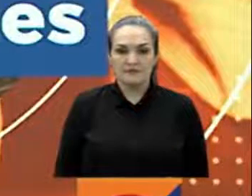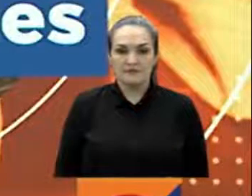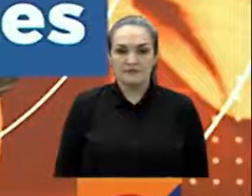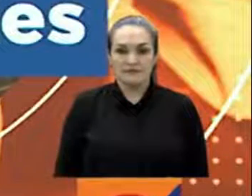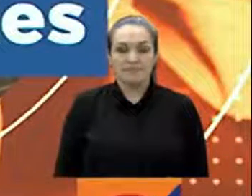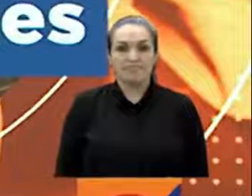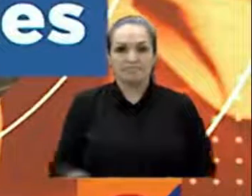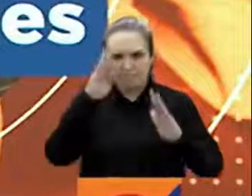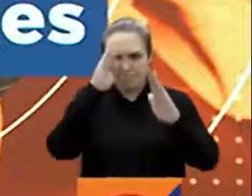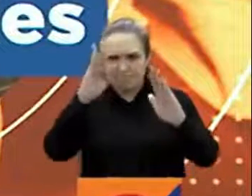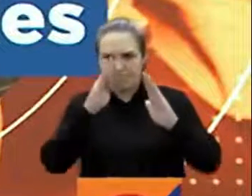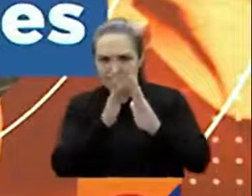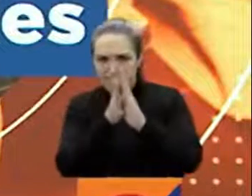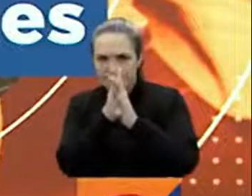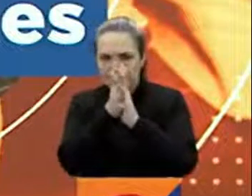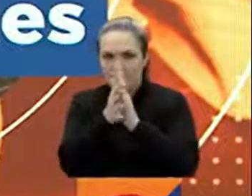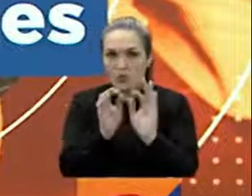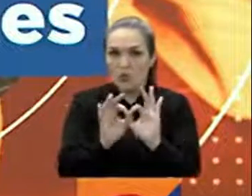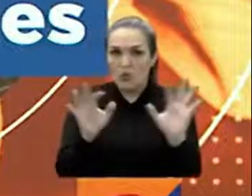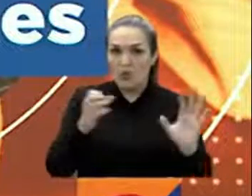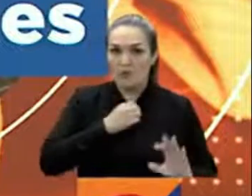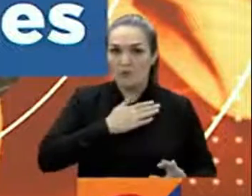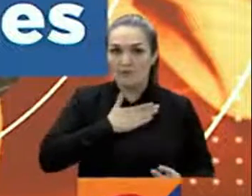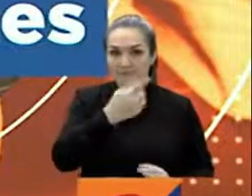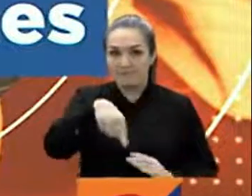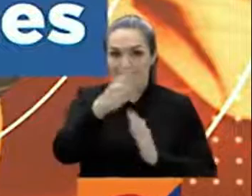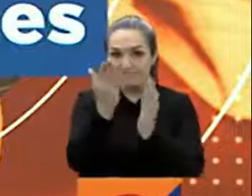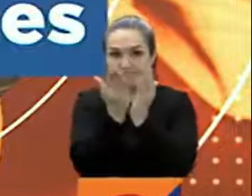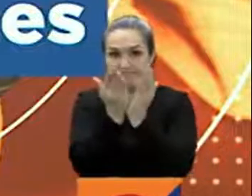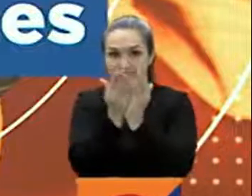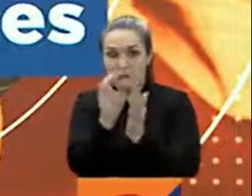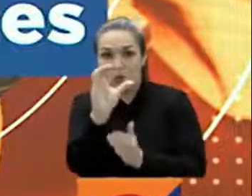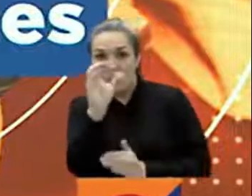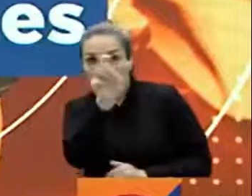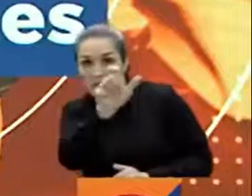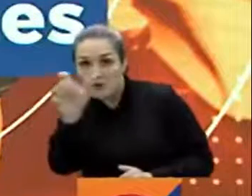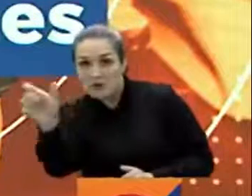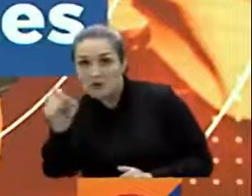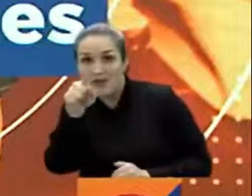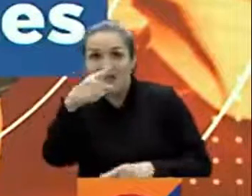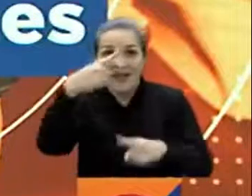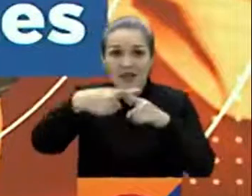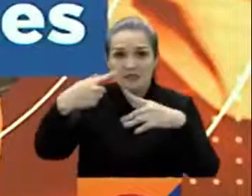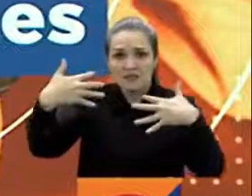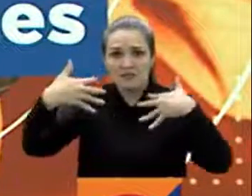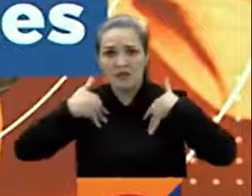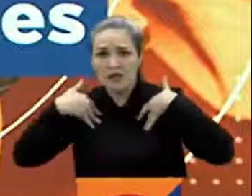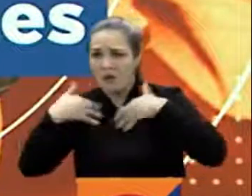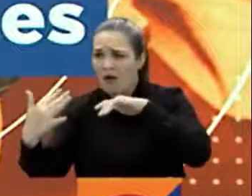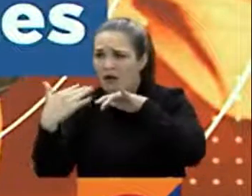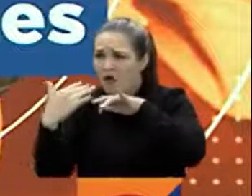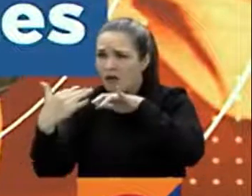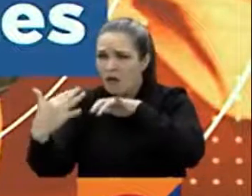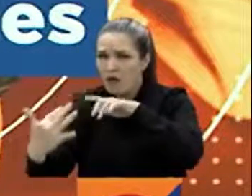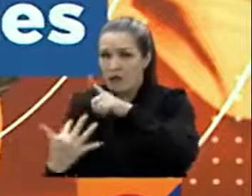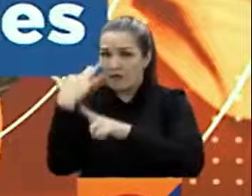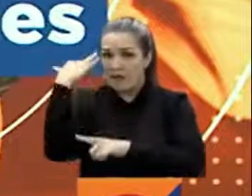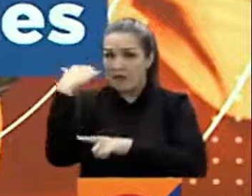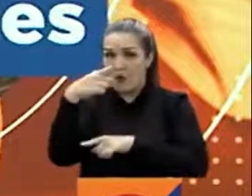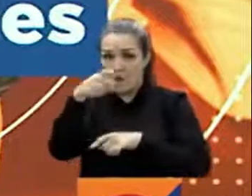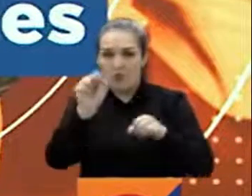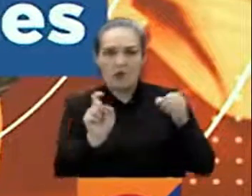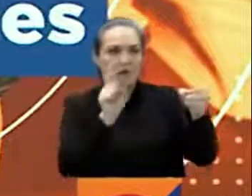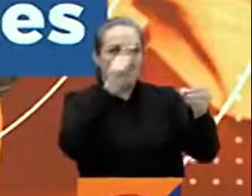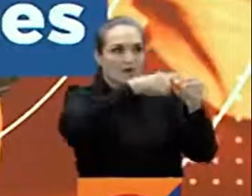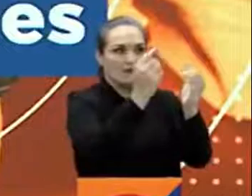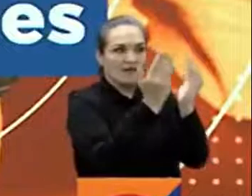Muy atentos porque hay oportunidades de estudio para que colombianos víctimas del conflicto armado puedan estudiar carreras técnicas,